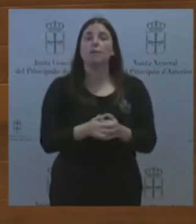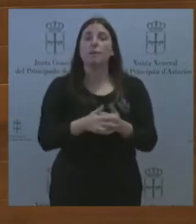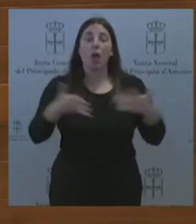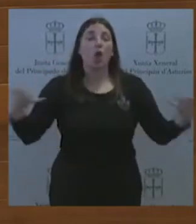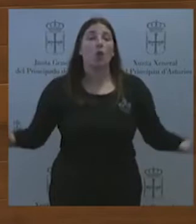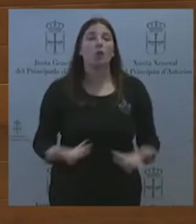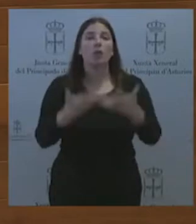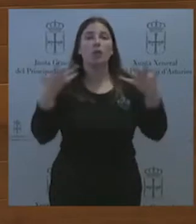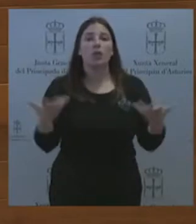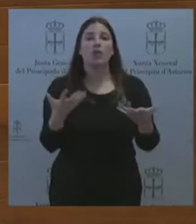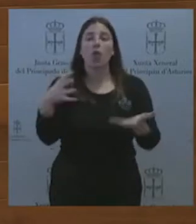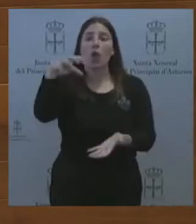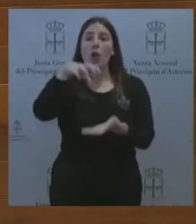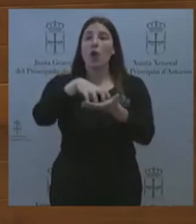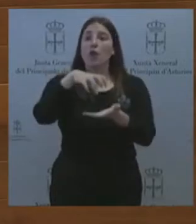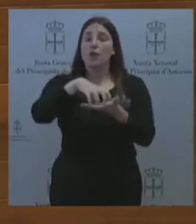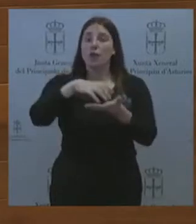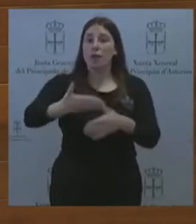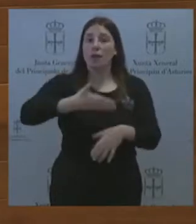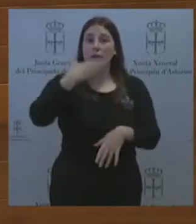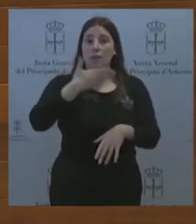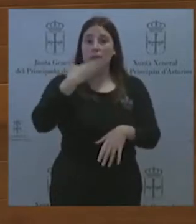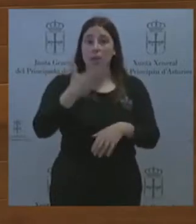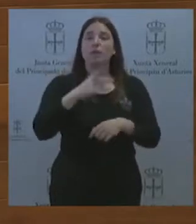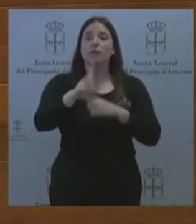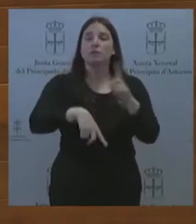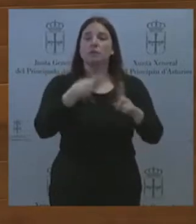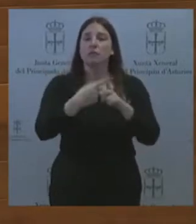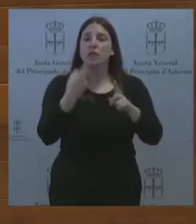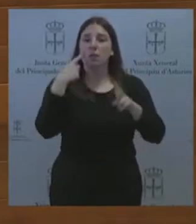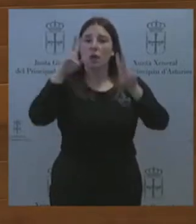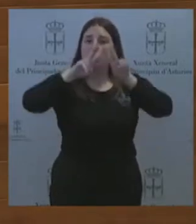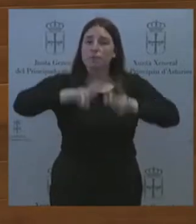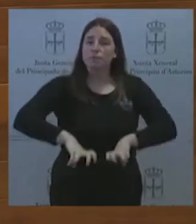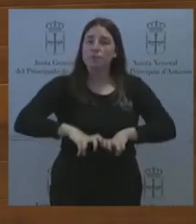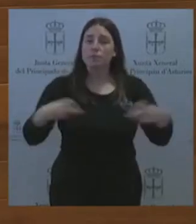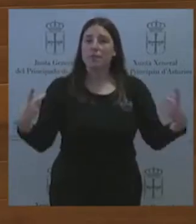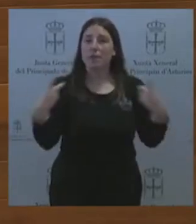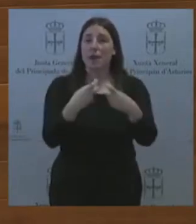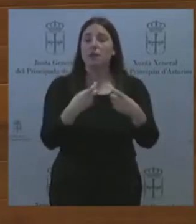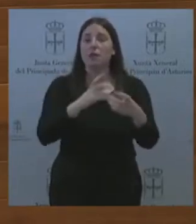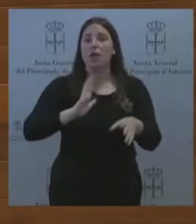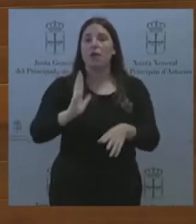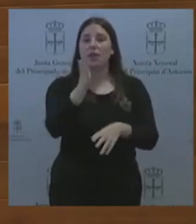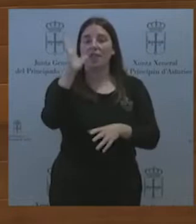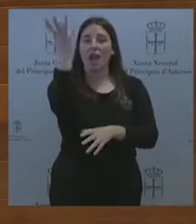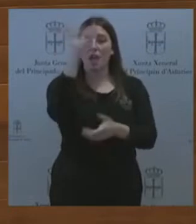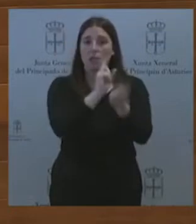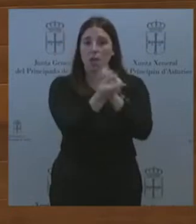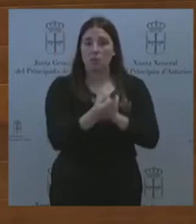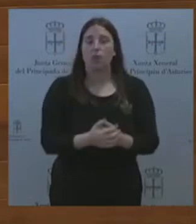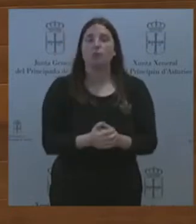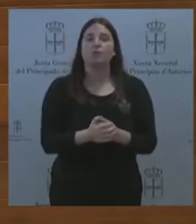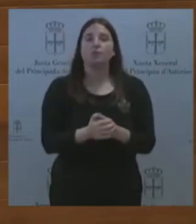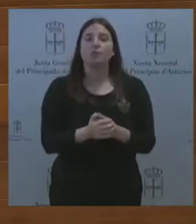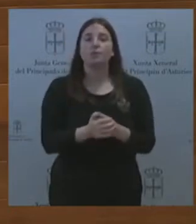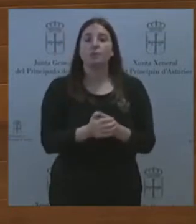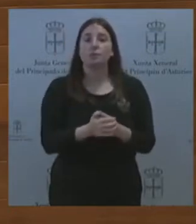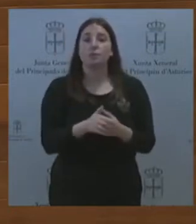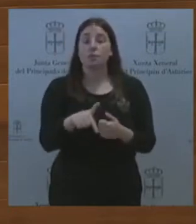las prospecciones de gas se enfrenta al sanchismo climático, secundado por el gobierno del señor Barbón, que ha cerrado las